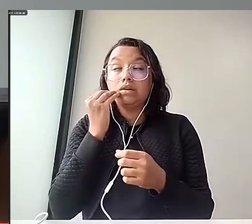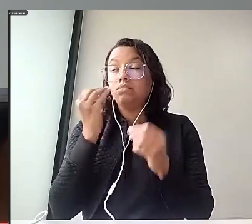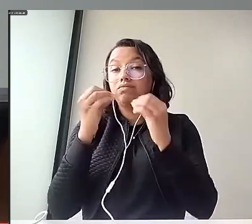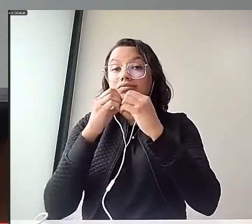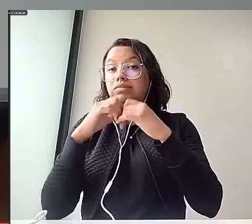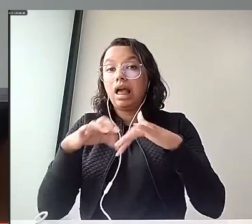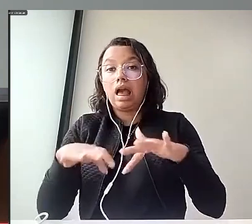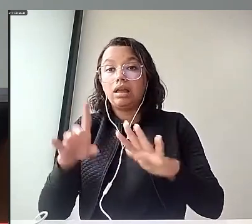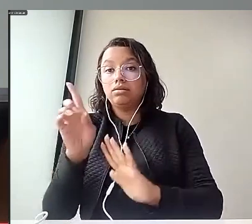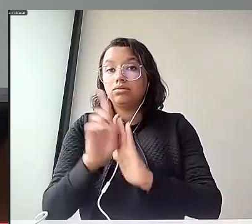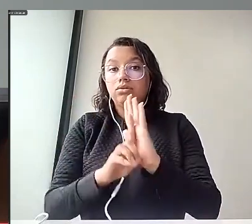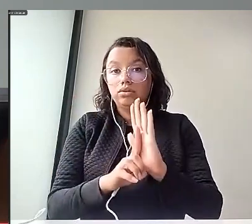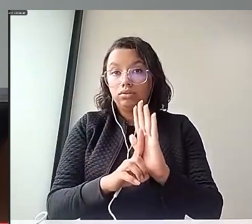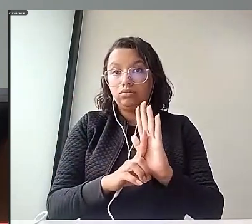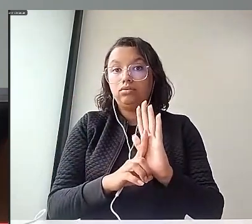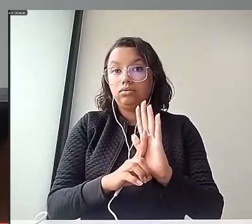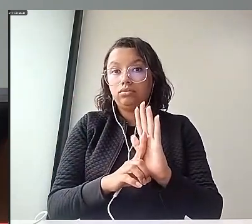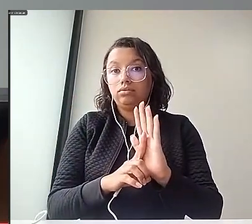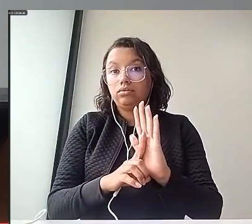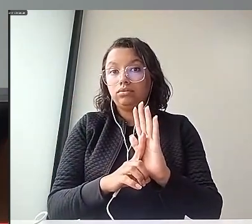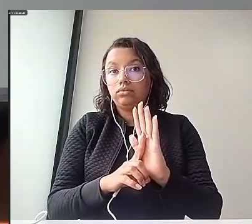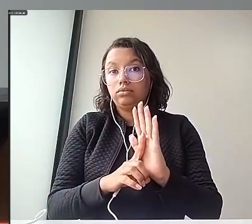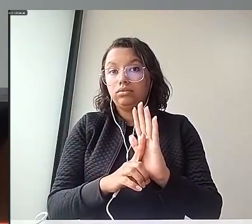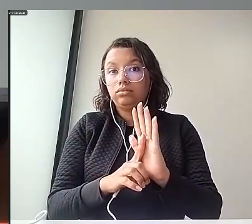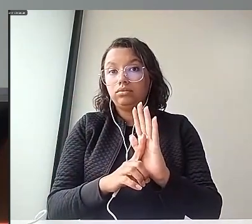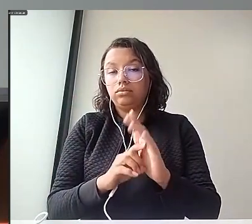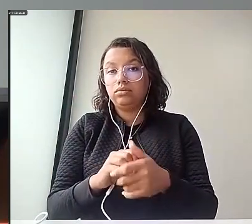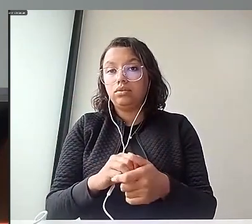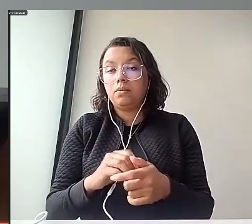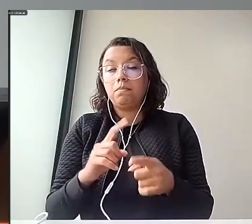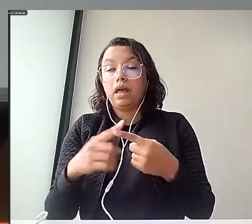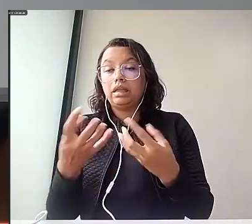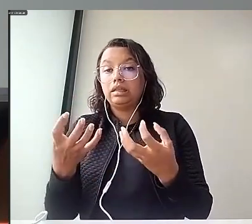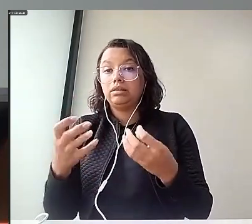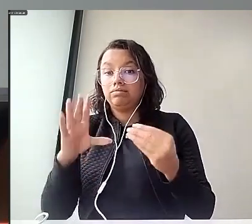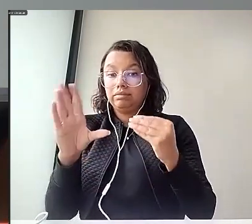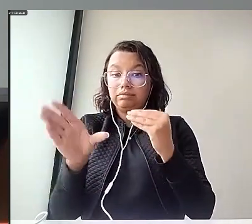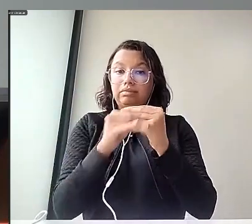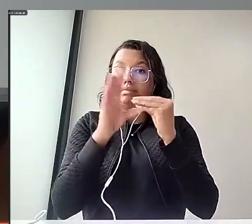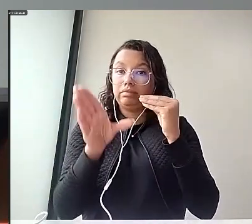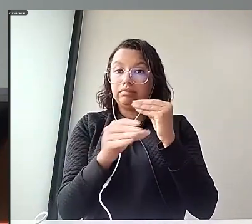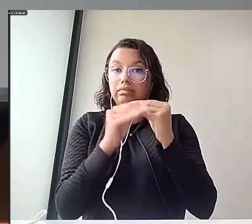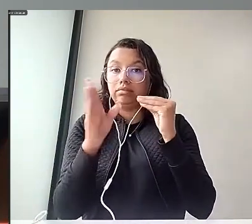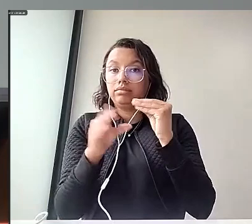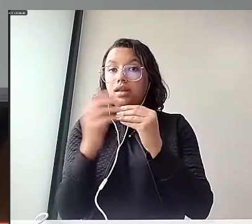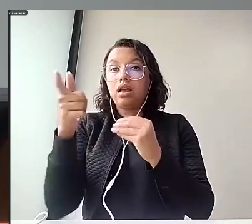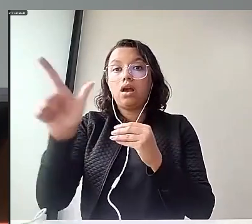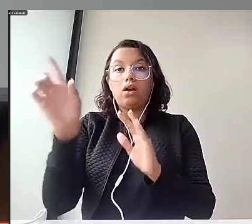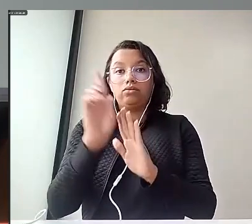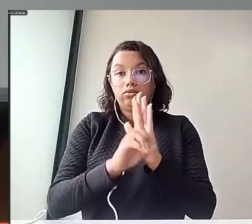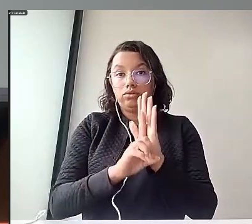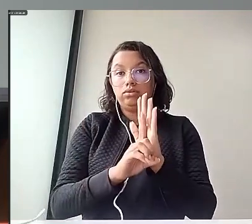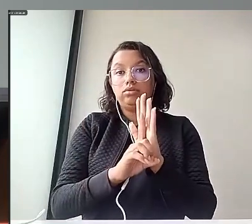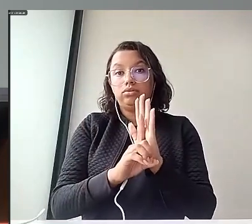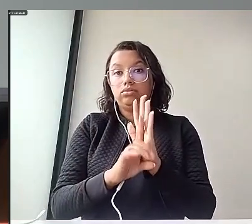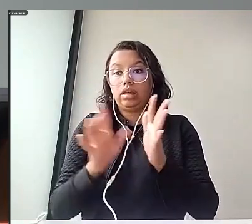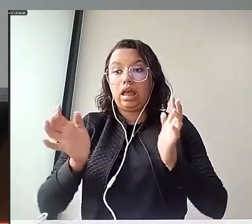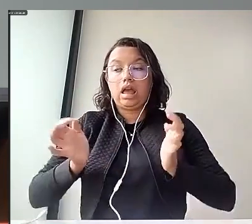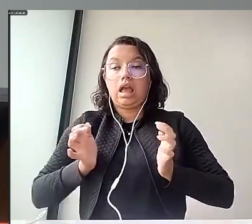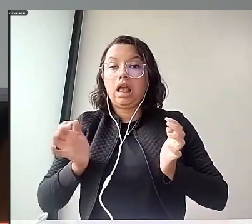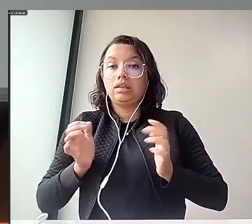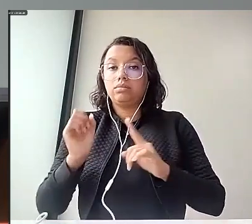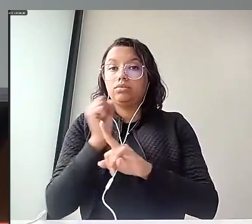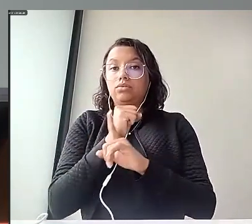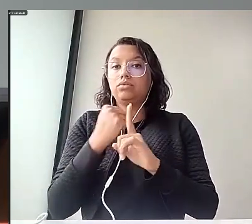derechos, sino añadir otros derechos, sino proceder a una forma de enriquecimiento social